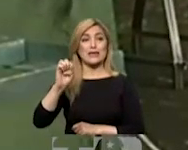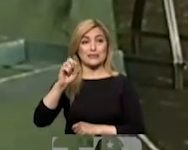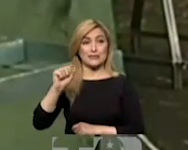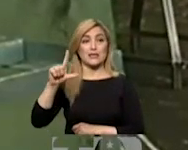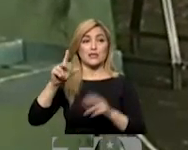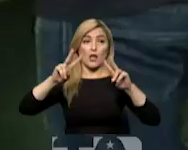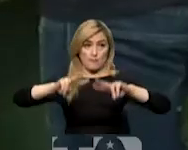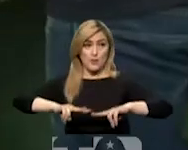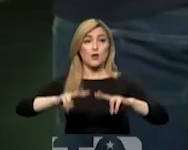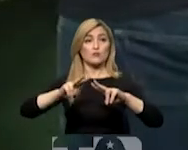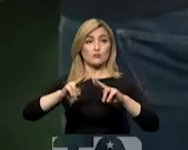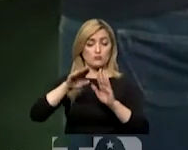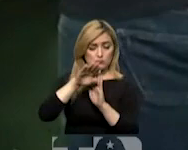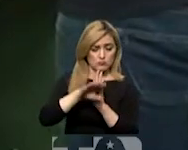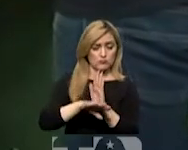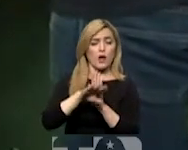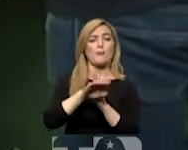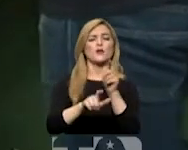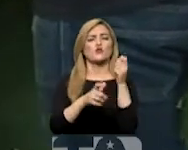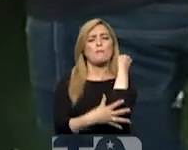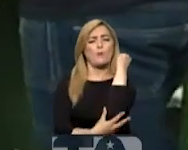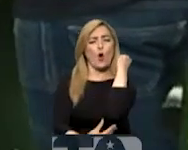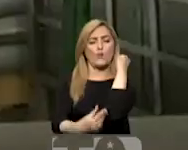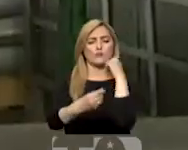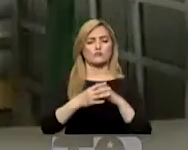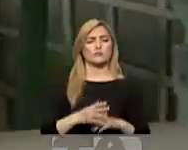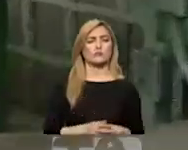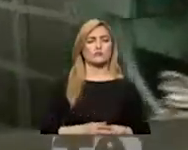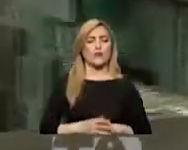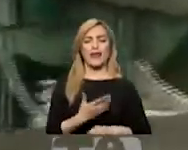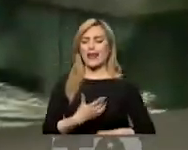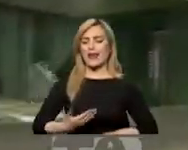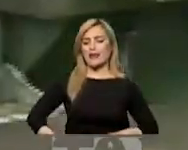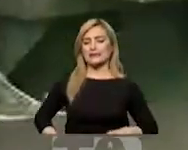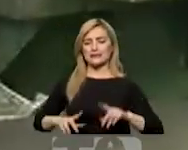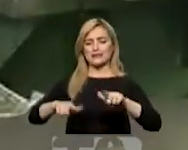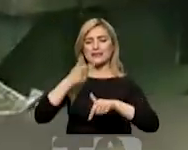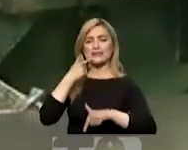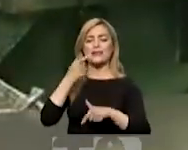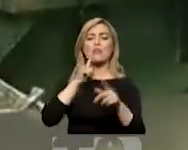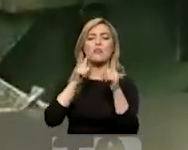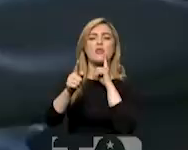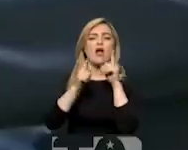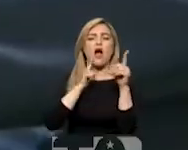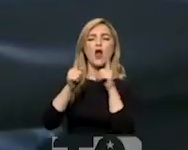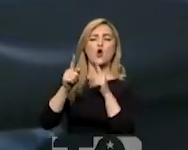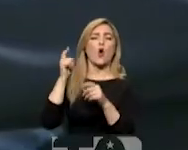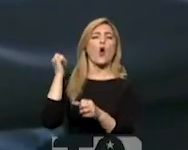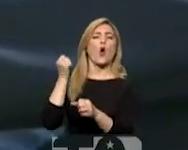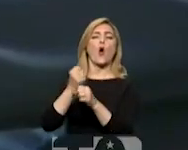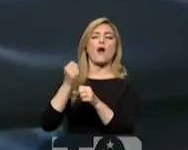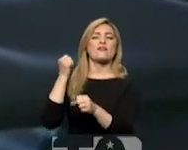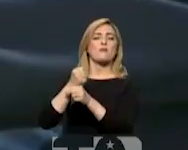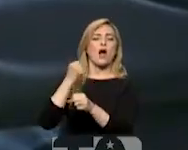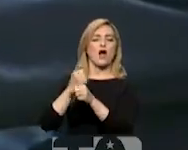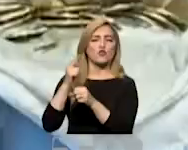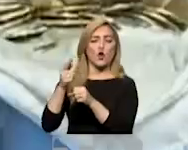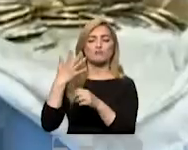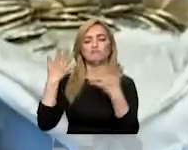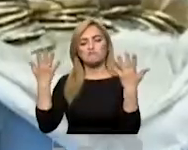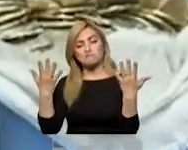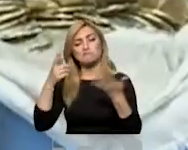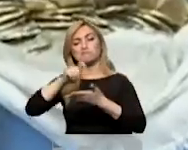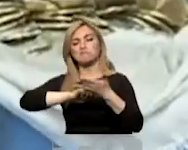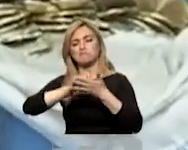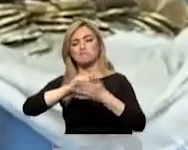la reforma laboral, Moreno reconoció que los diálogos con los trabajadores continúan y se mostró a favor de la contratación por horas,